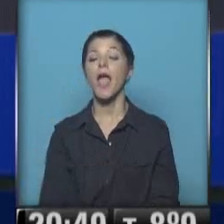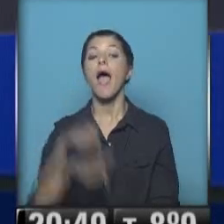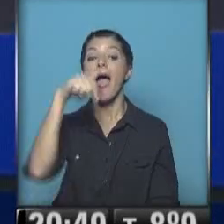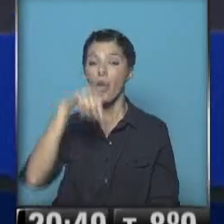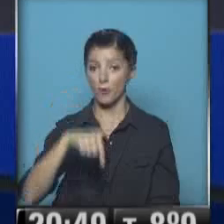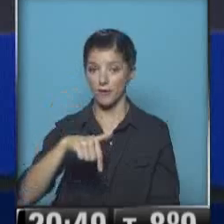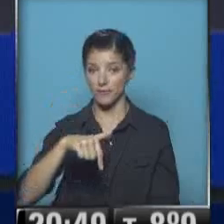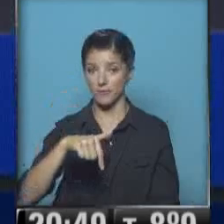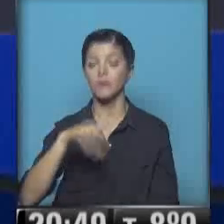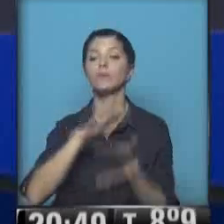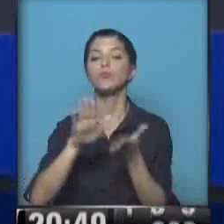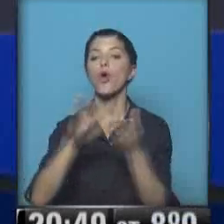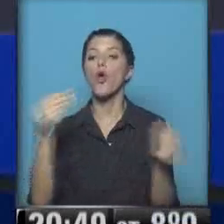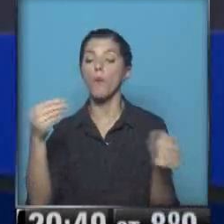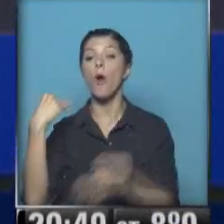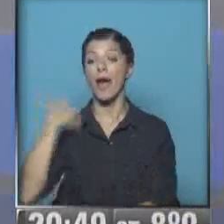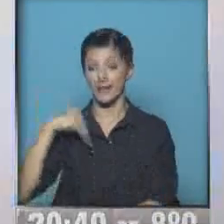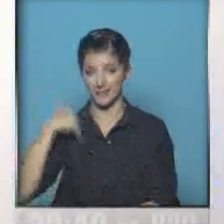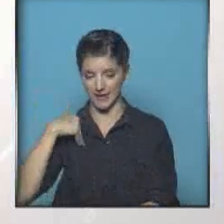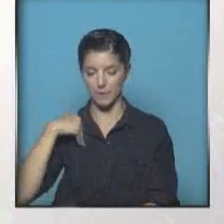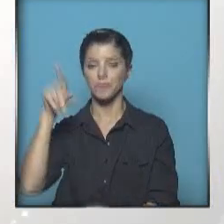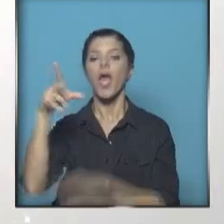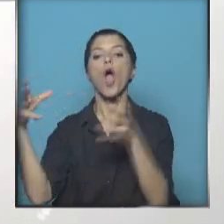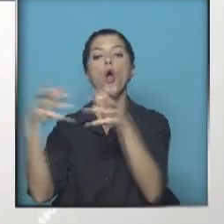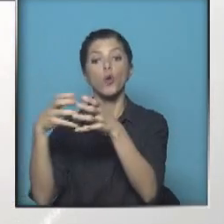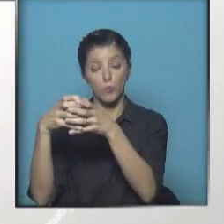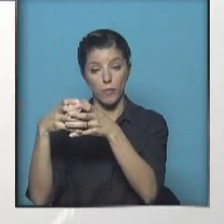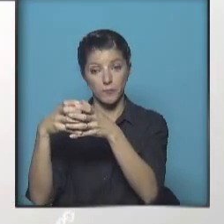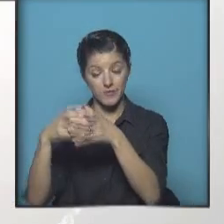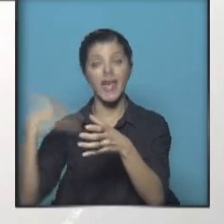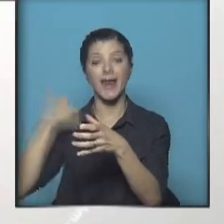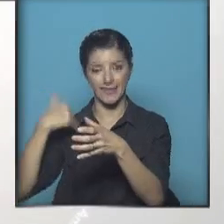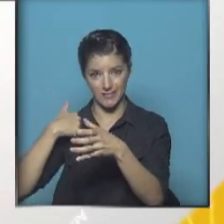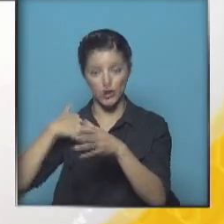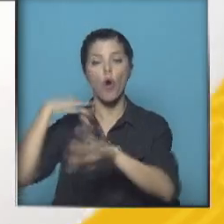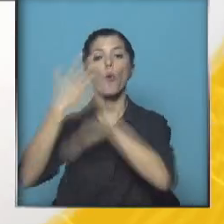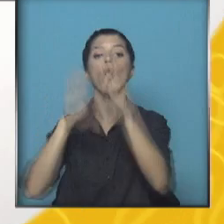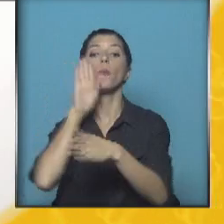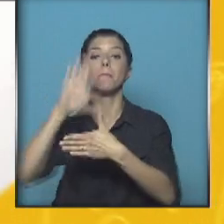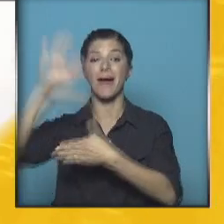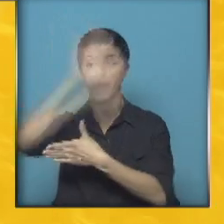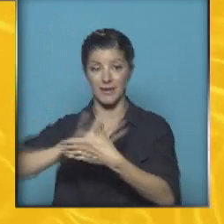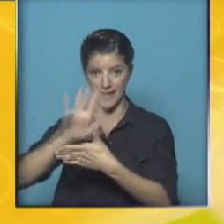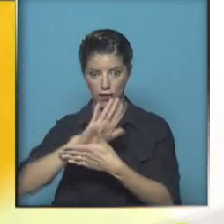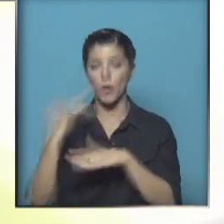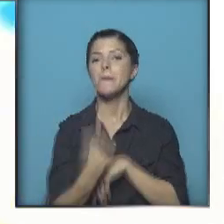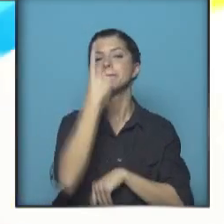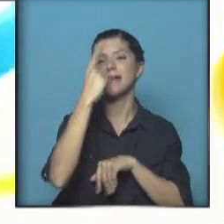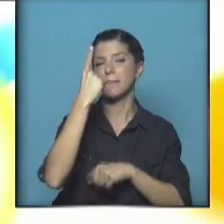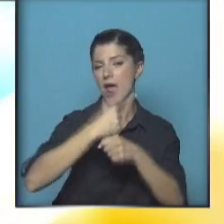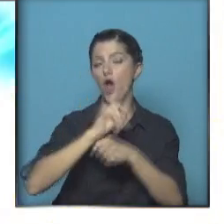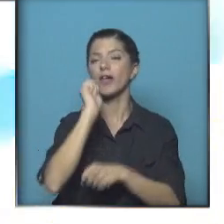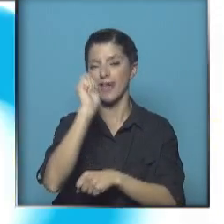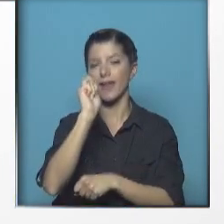ahora cómo le está yendo a la Argentina, la delegación nacional en los Juegos Panamericanos. El medallero por ahora lo tiene a Estados Unidos arriba con